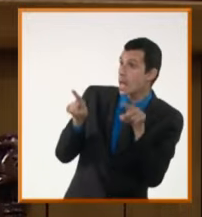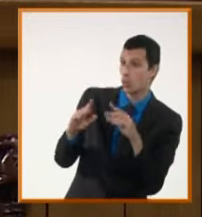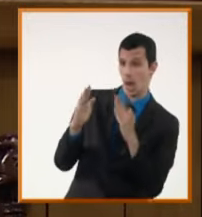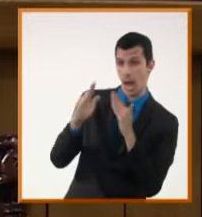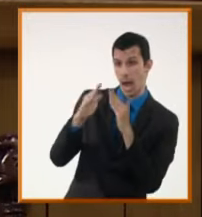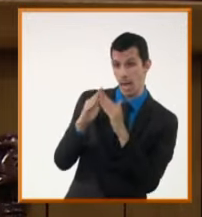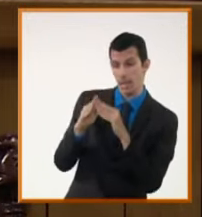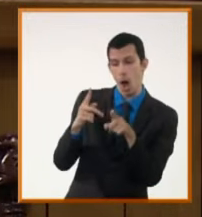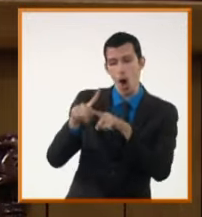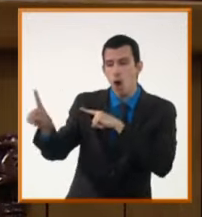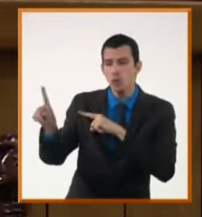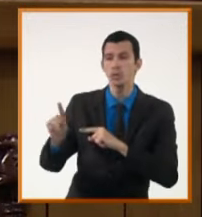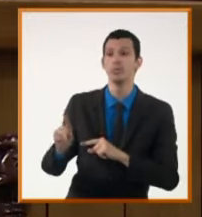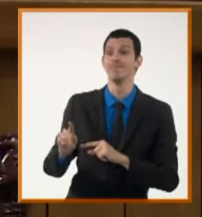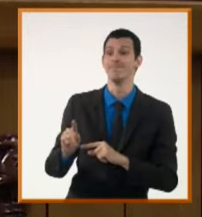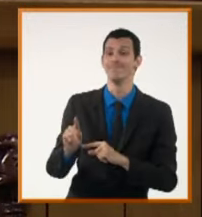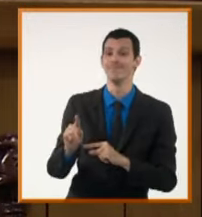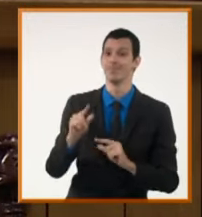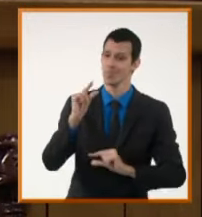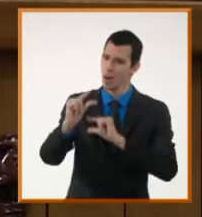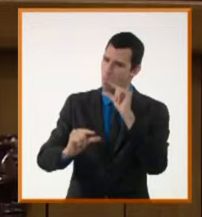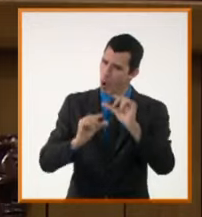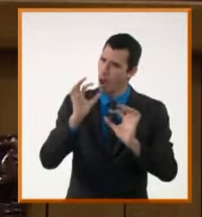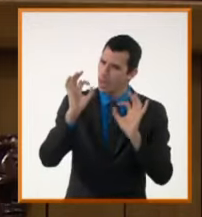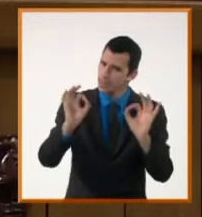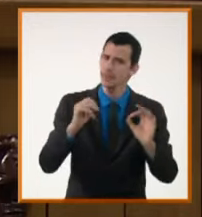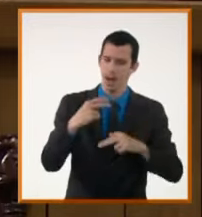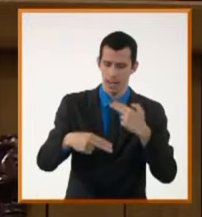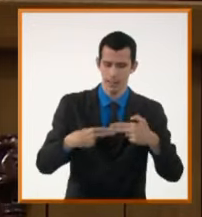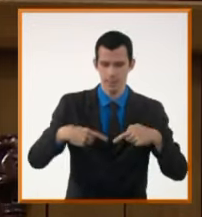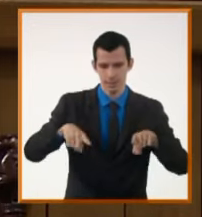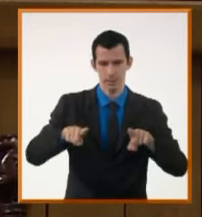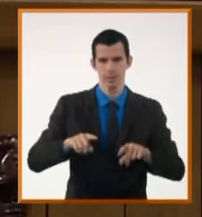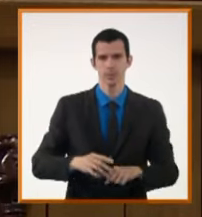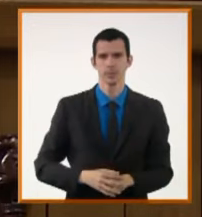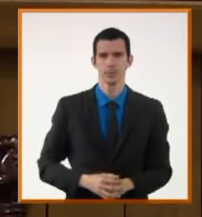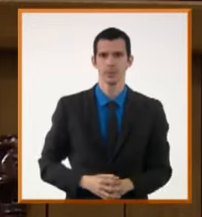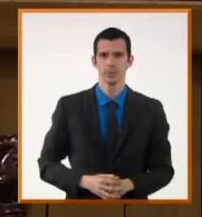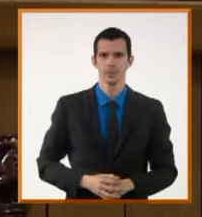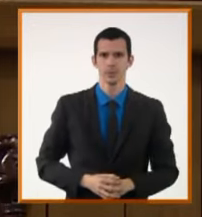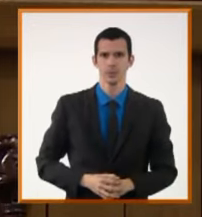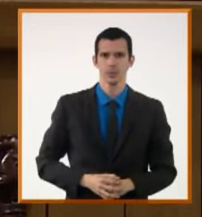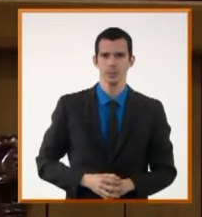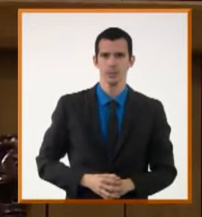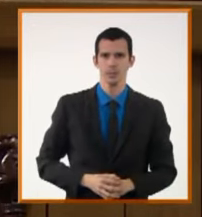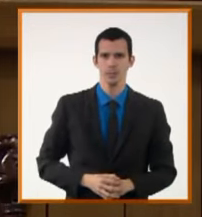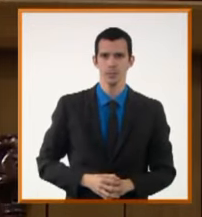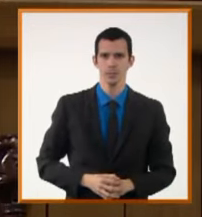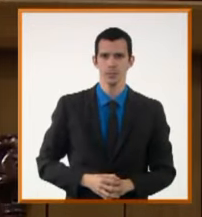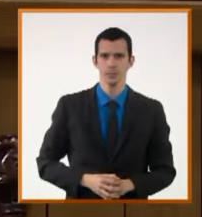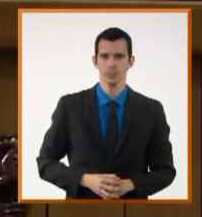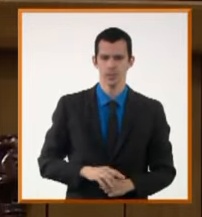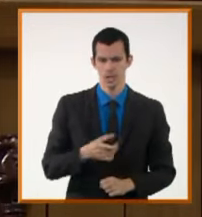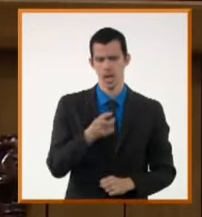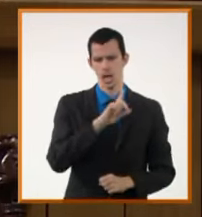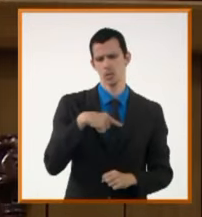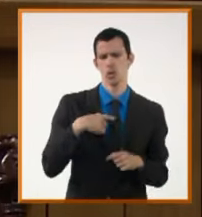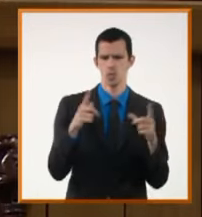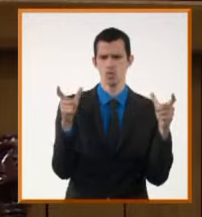Anoche nos reunimos, tuvo el presidente Lazo, tuvieron varios compañeros con los gobernadores y discutimos varios de estos